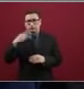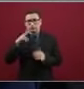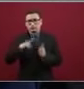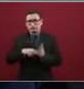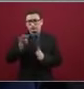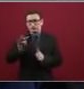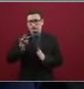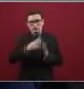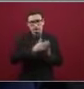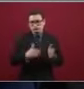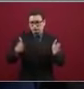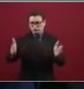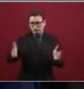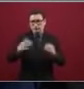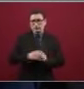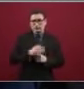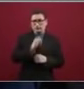2019. En agosto